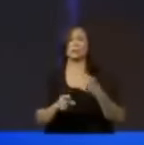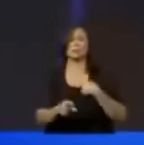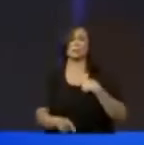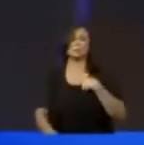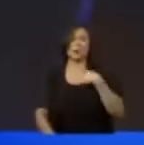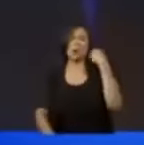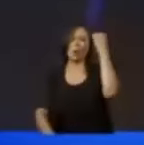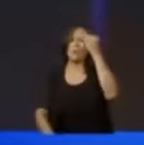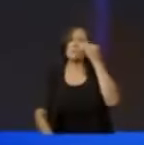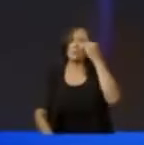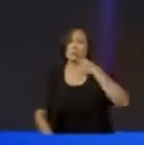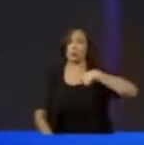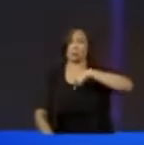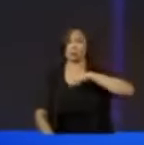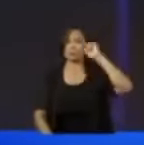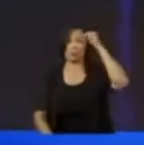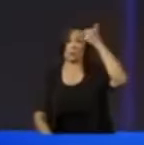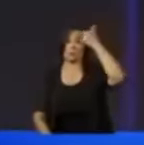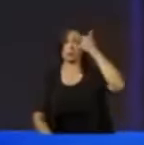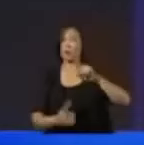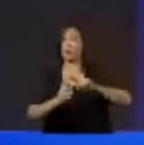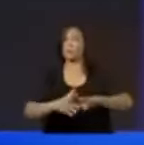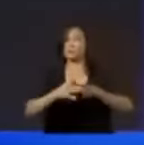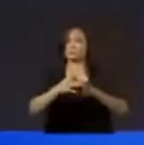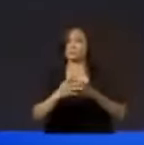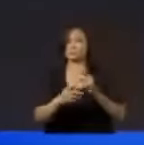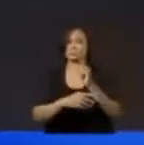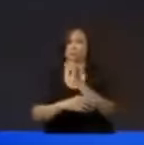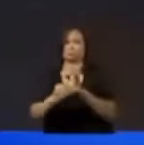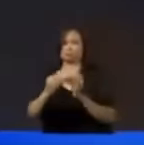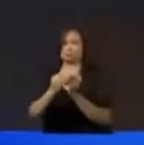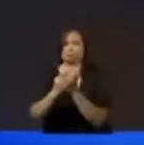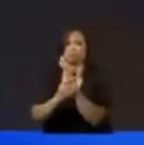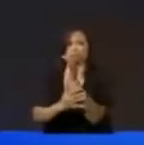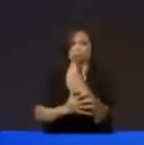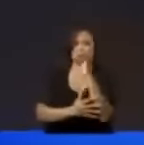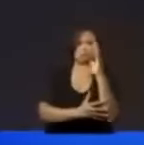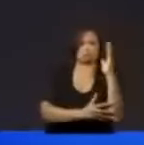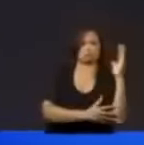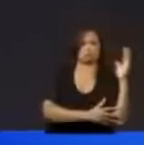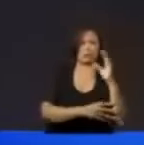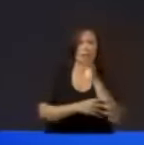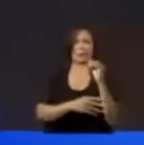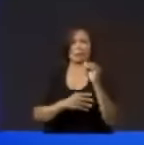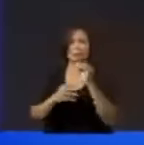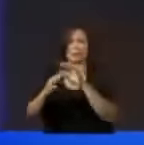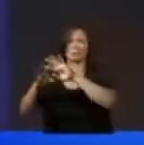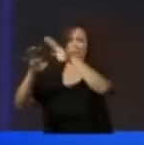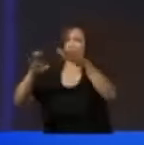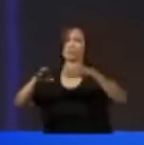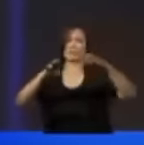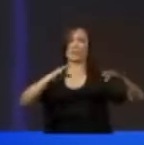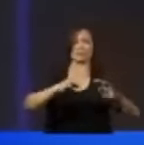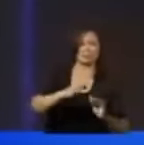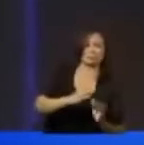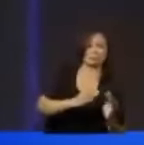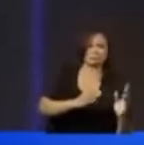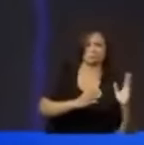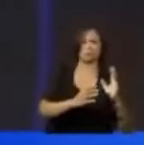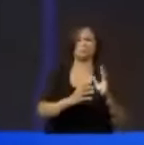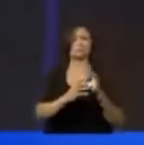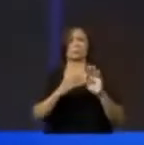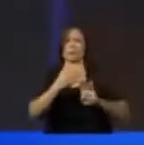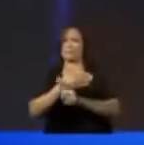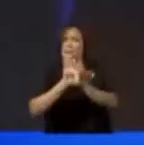diría que en nuestro gobierno iniciaríamos reforestando las cuencas altas y las cuencas bajas. Con eso también